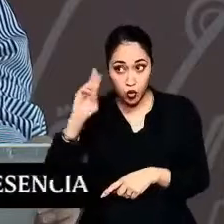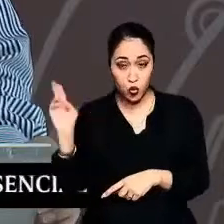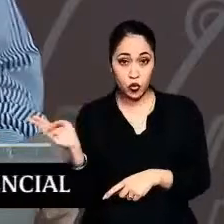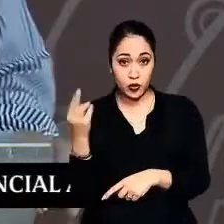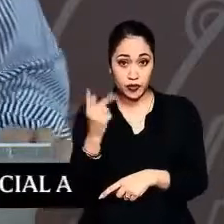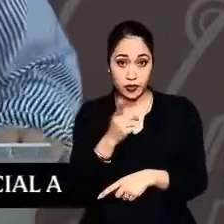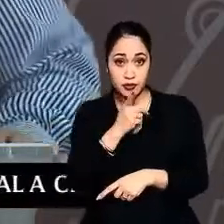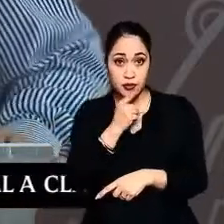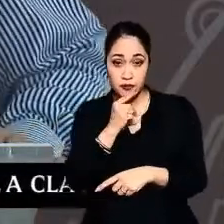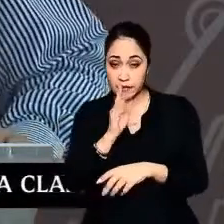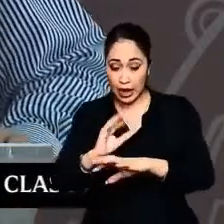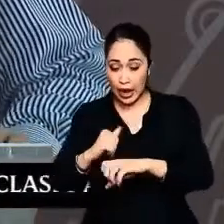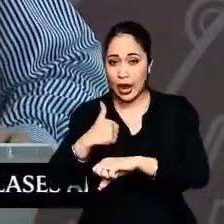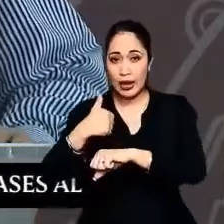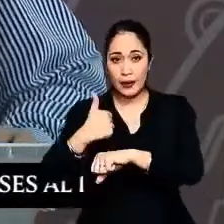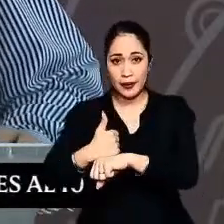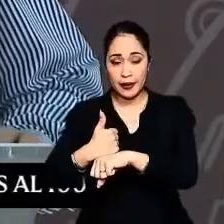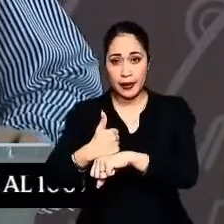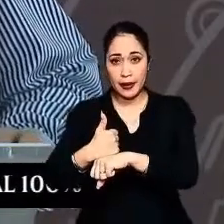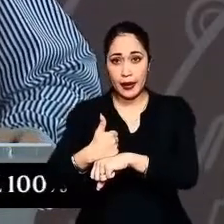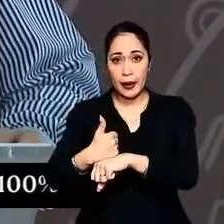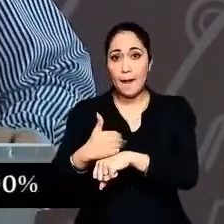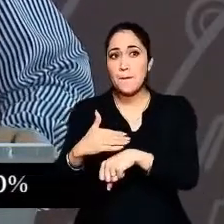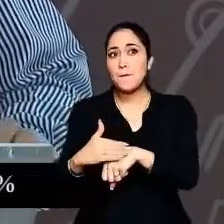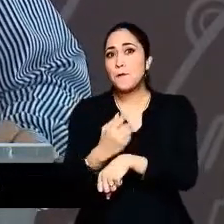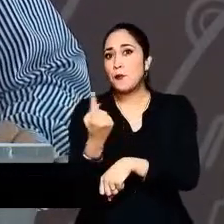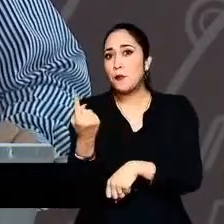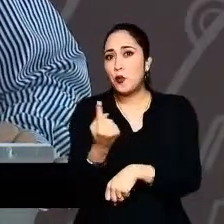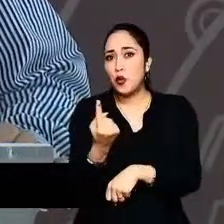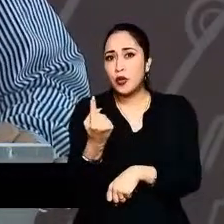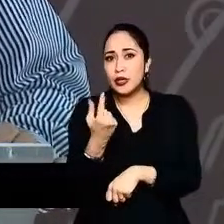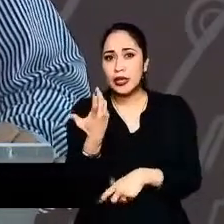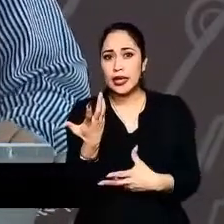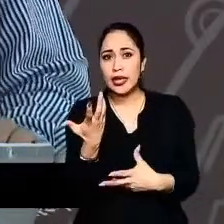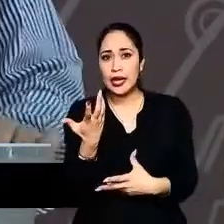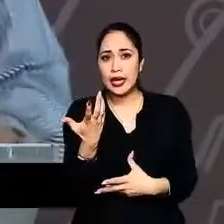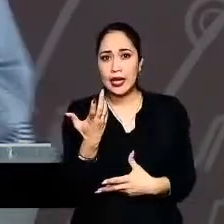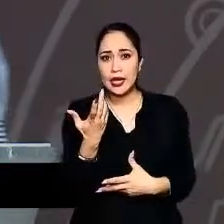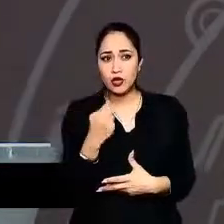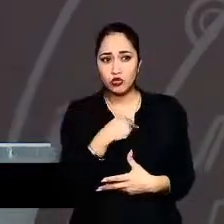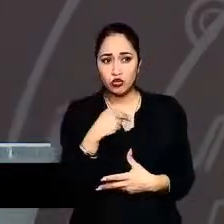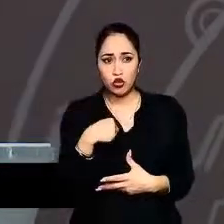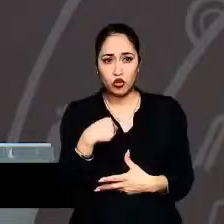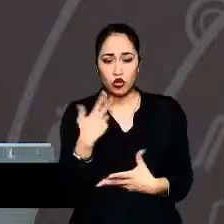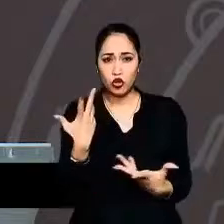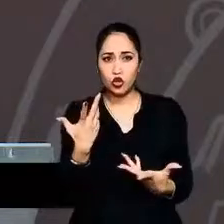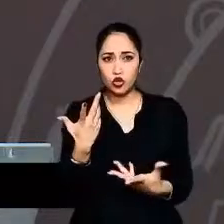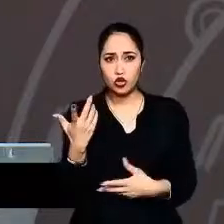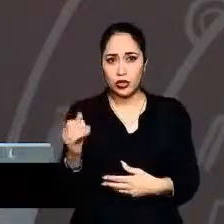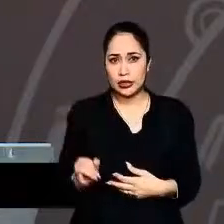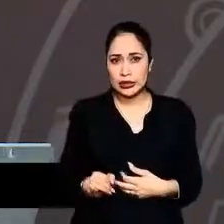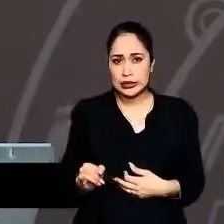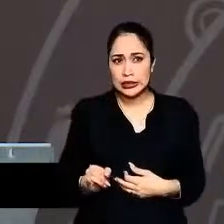de la Policía, porque nos interesa incorporar a la